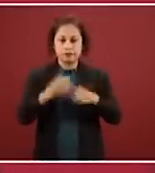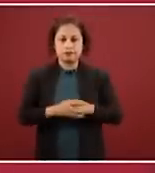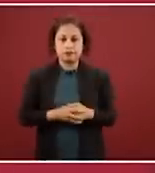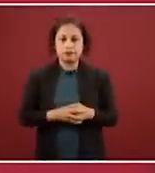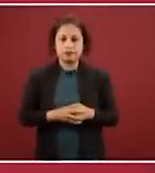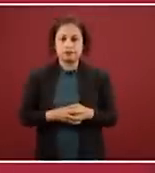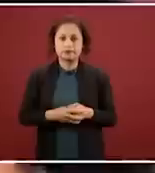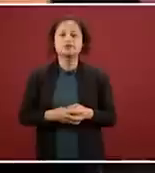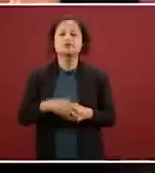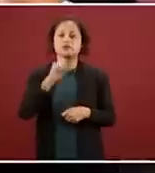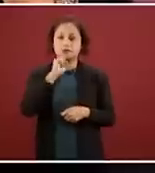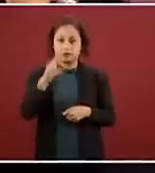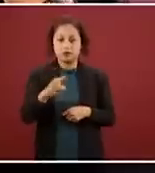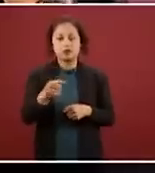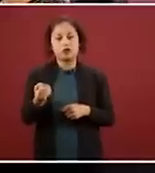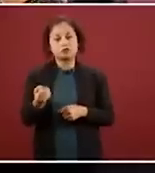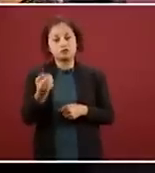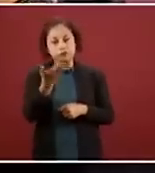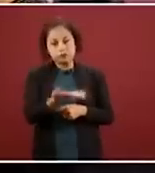y que haya trabajo